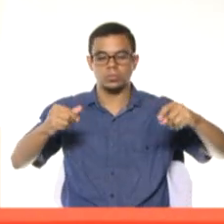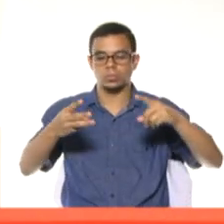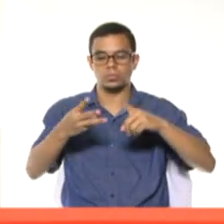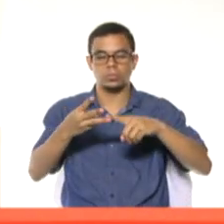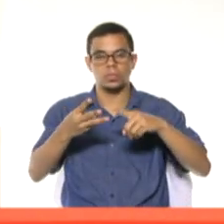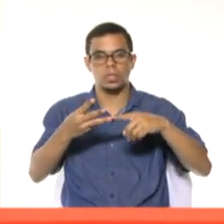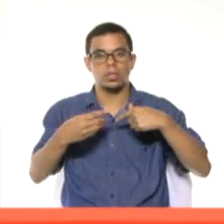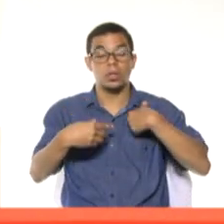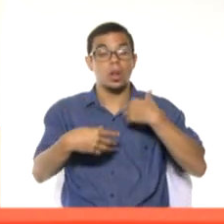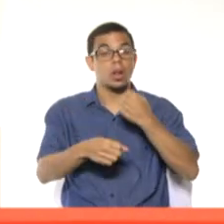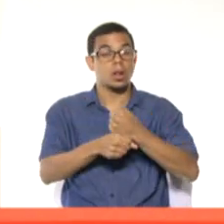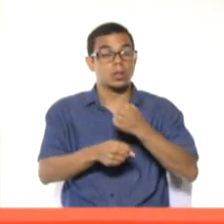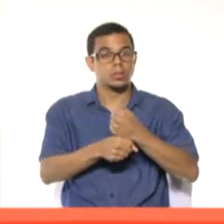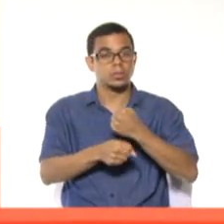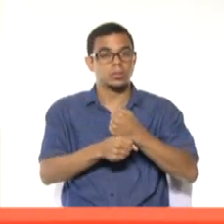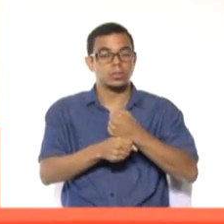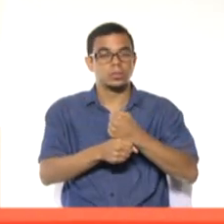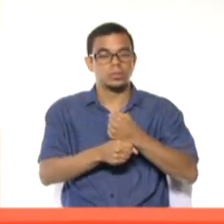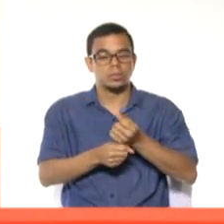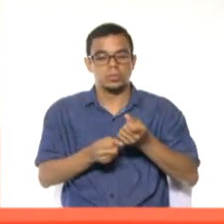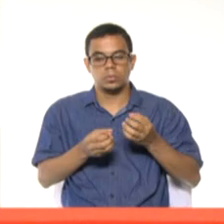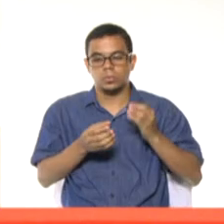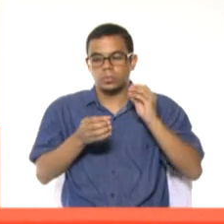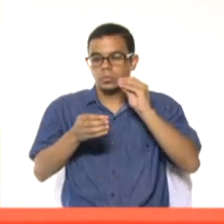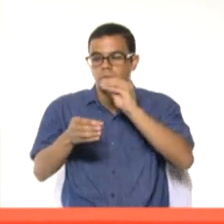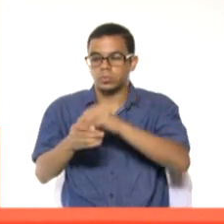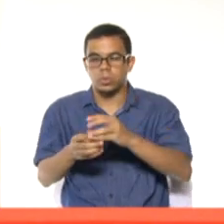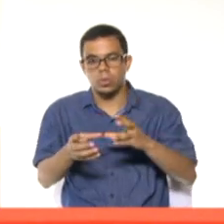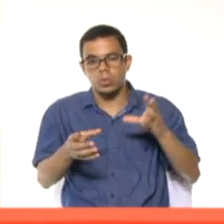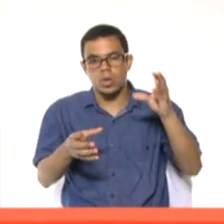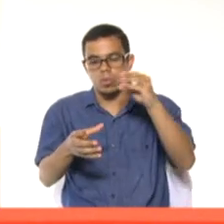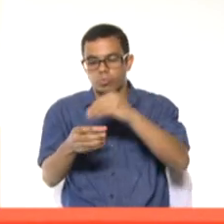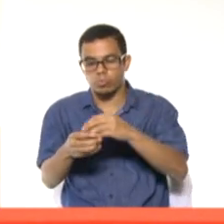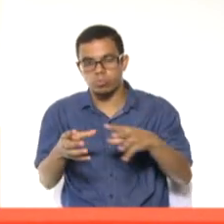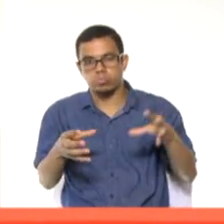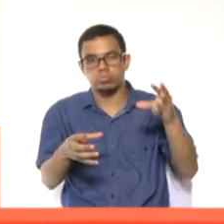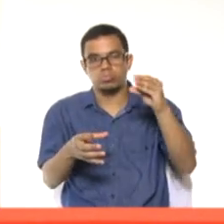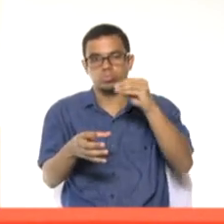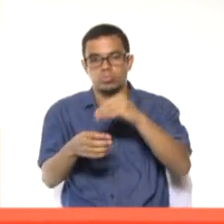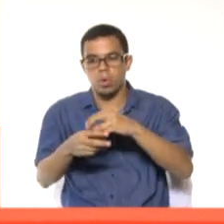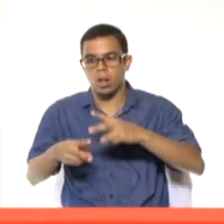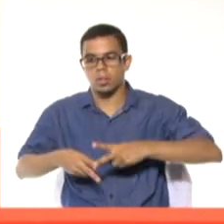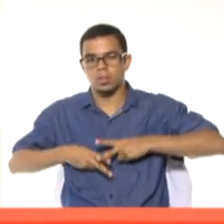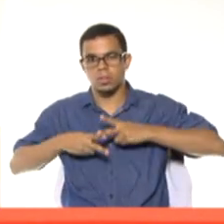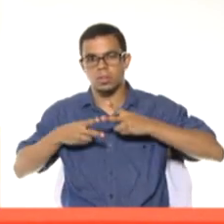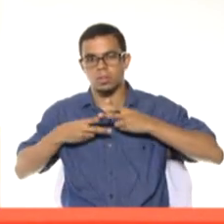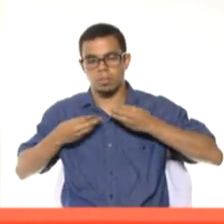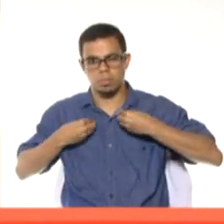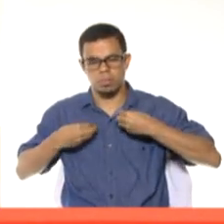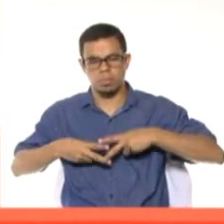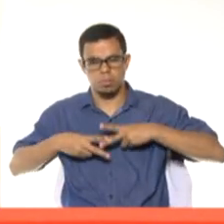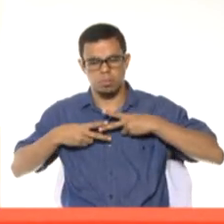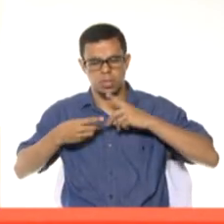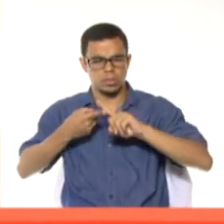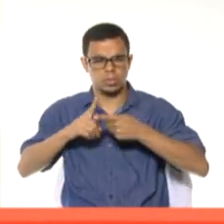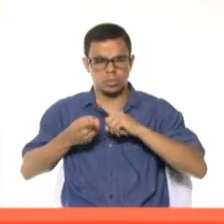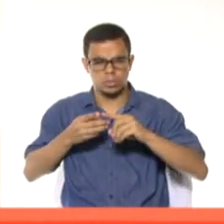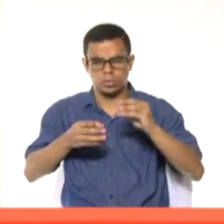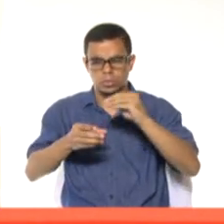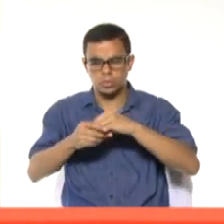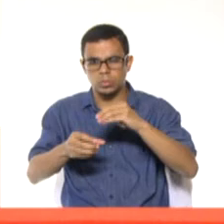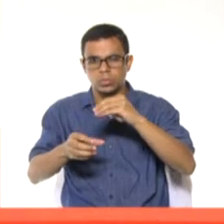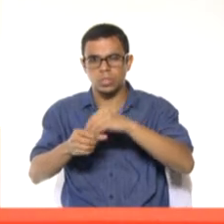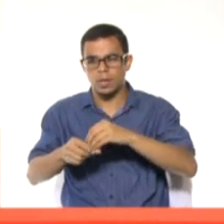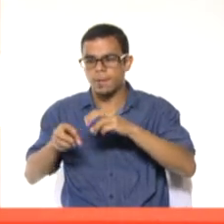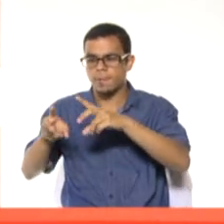puedo trabajar, le puedo aportar desechos orgánicos, puedo labrar y a través de la